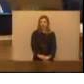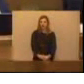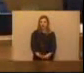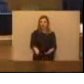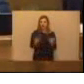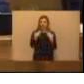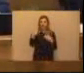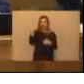Gracias, señor presidente.